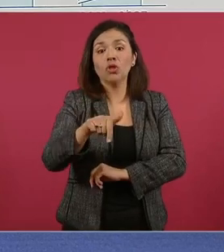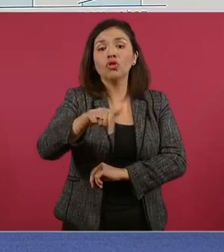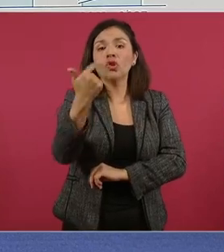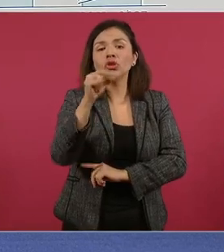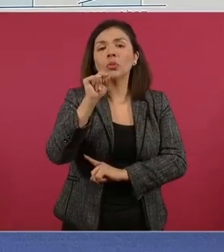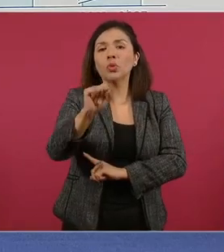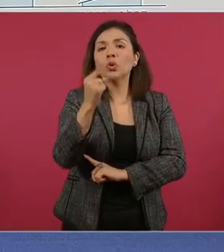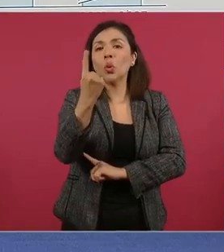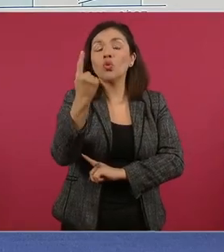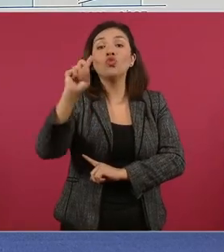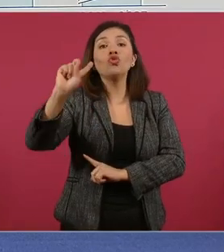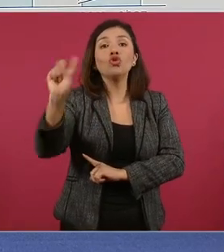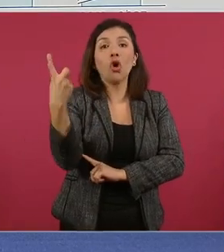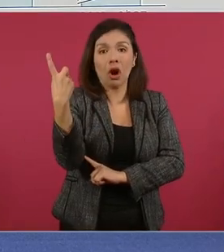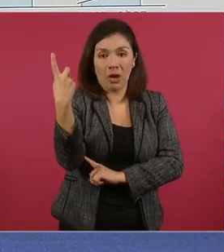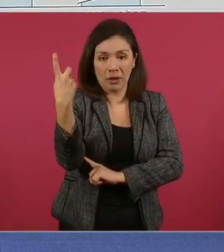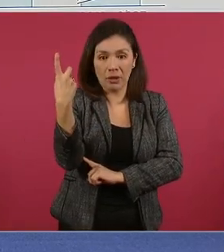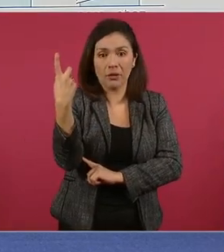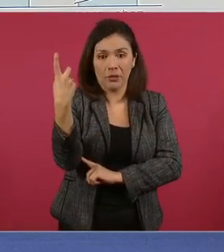$12.1.